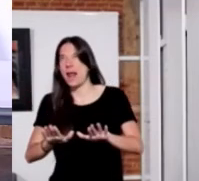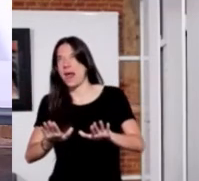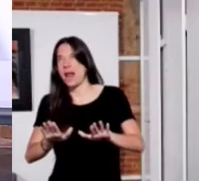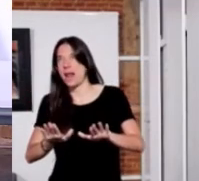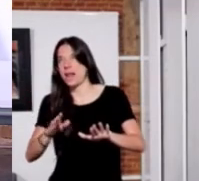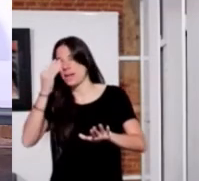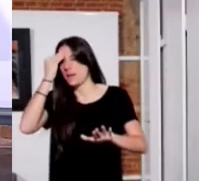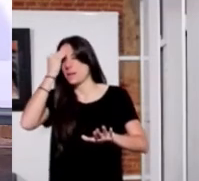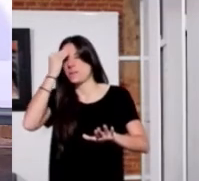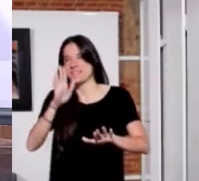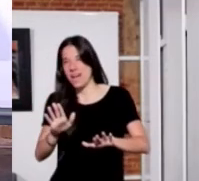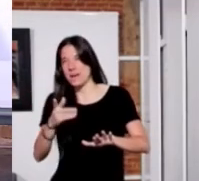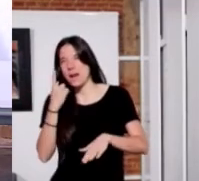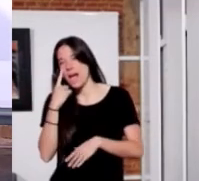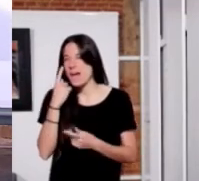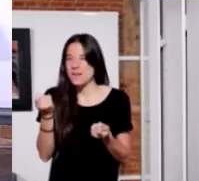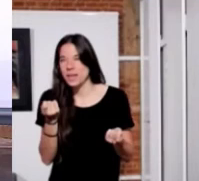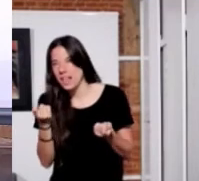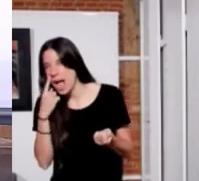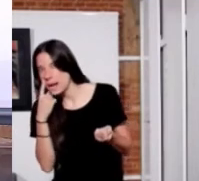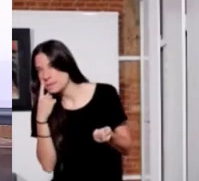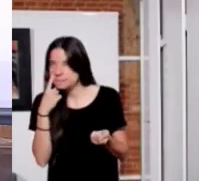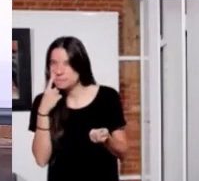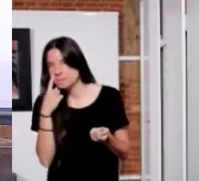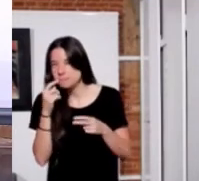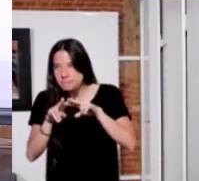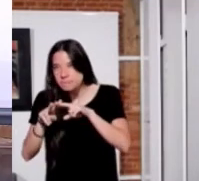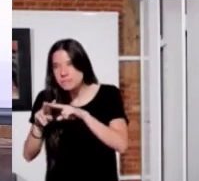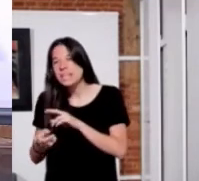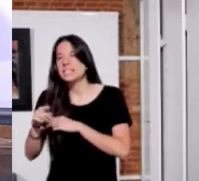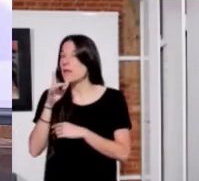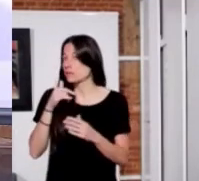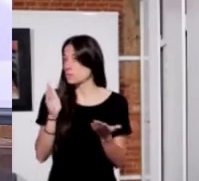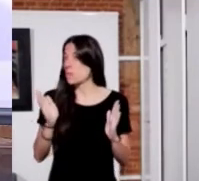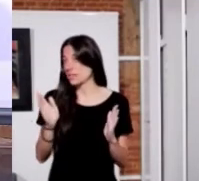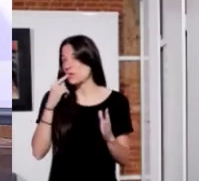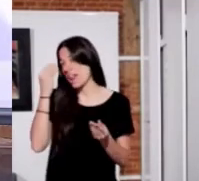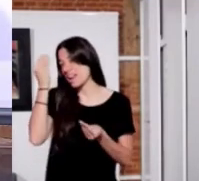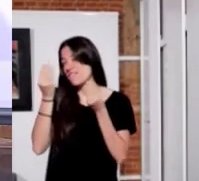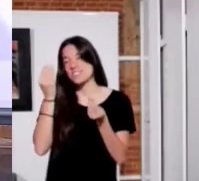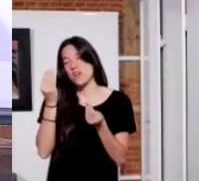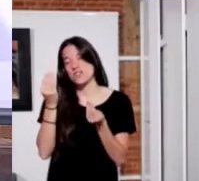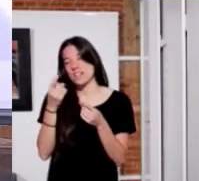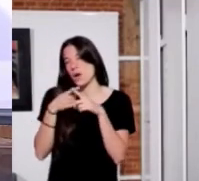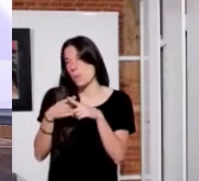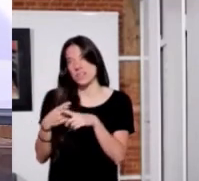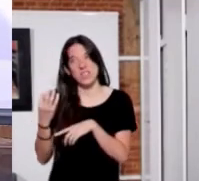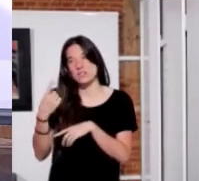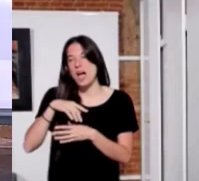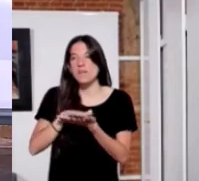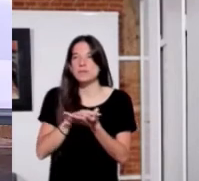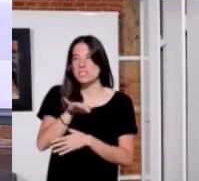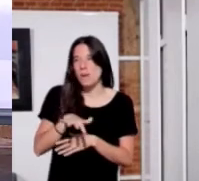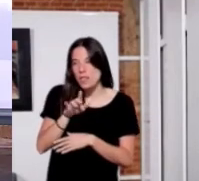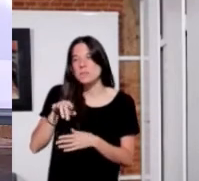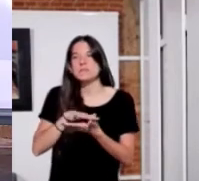Sebas, a otear y a hacer vigía. Y es el momento también, ¿no? Una reflexión que no es compartida. Hablamos de espacios, nos hablaba también